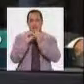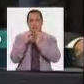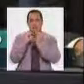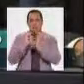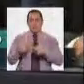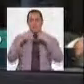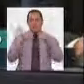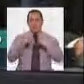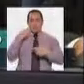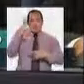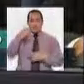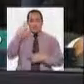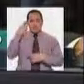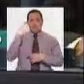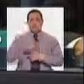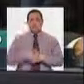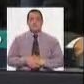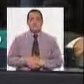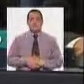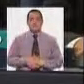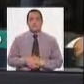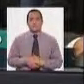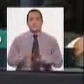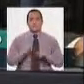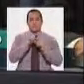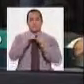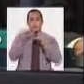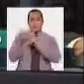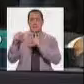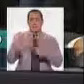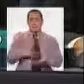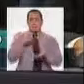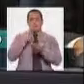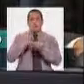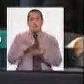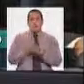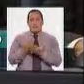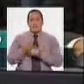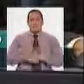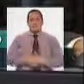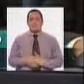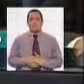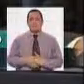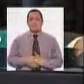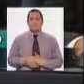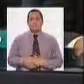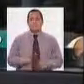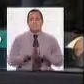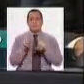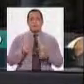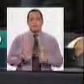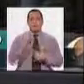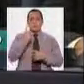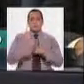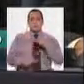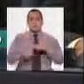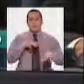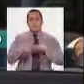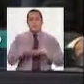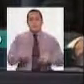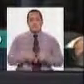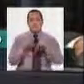con fines políticos, con frases sacadas fuera de contexto, que lo único que hacen